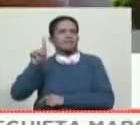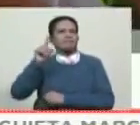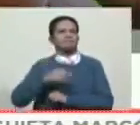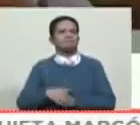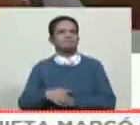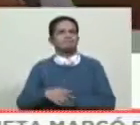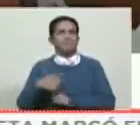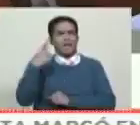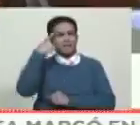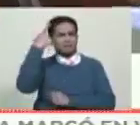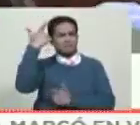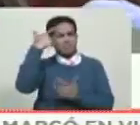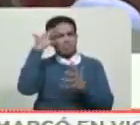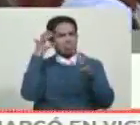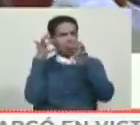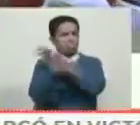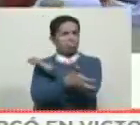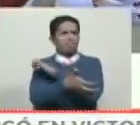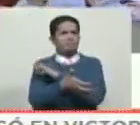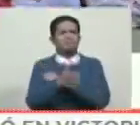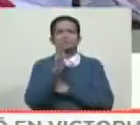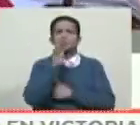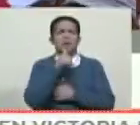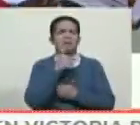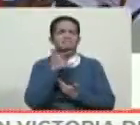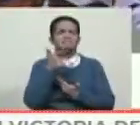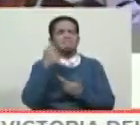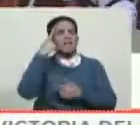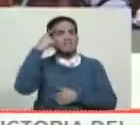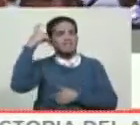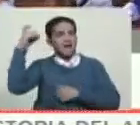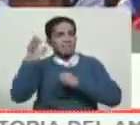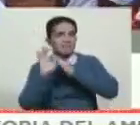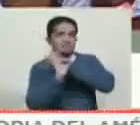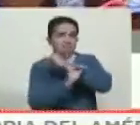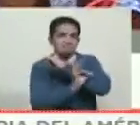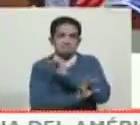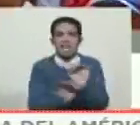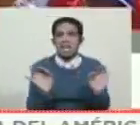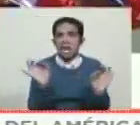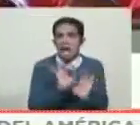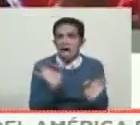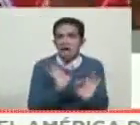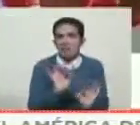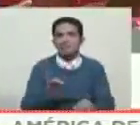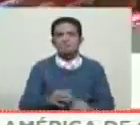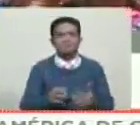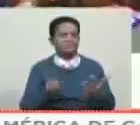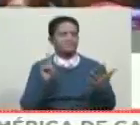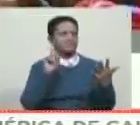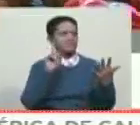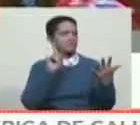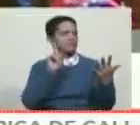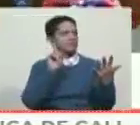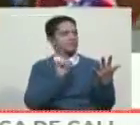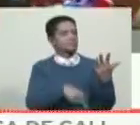¿oyeron? No pasan un examen psicotécnico, ni psiquiátrico. El abandono del